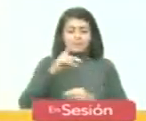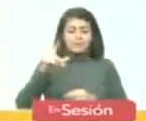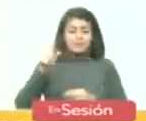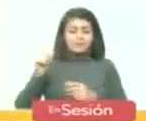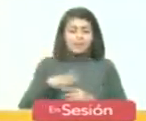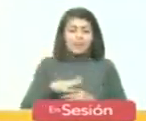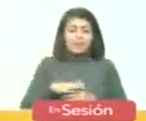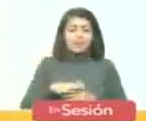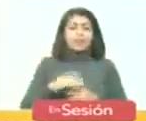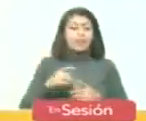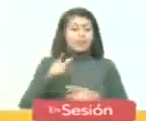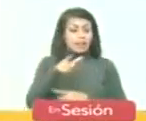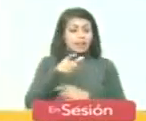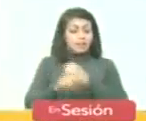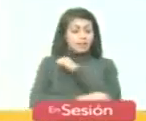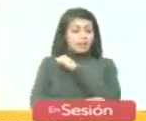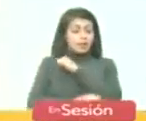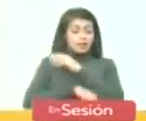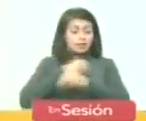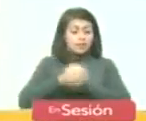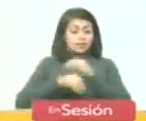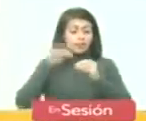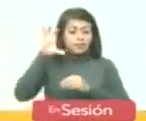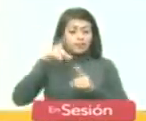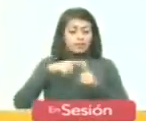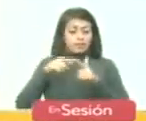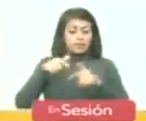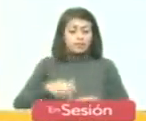la cara al acto criminal que ocurrió en esta nación.